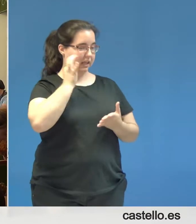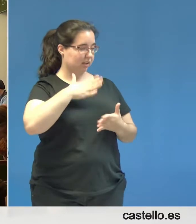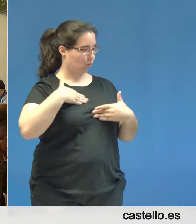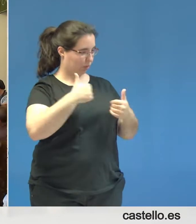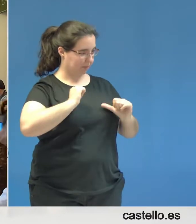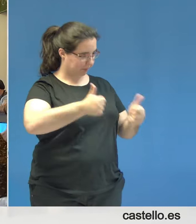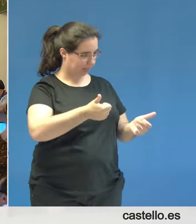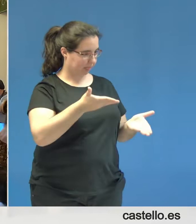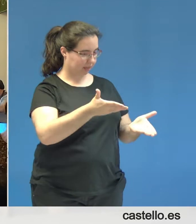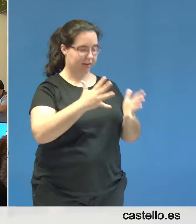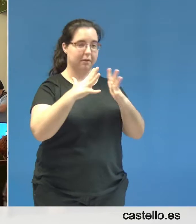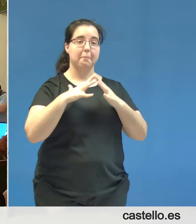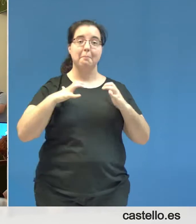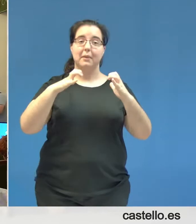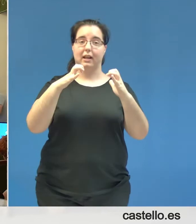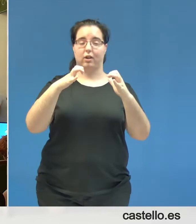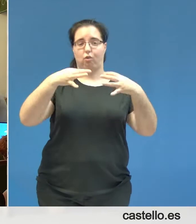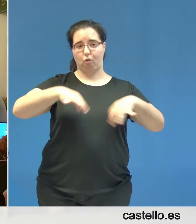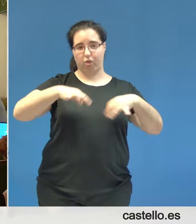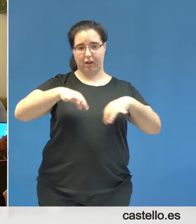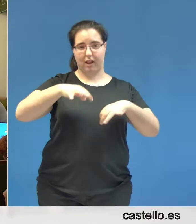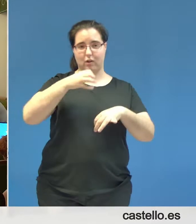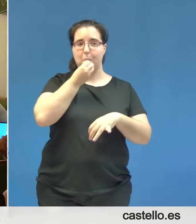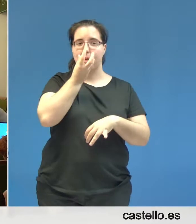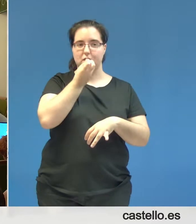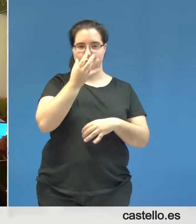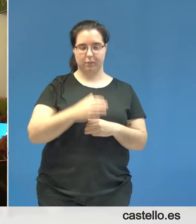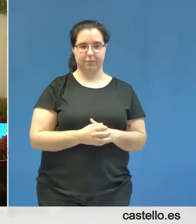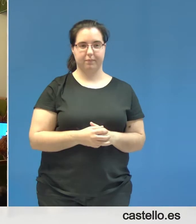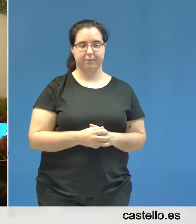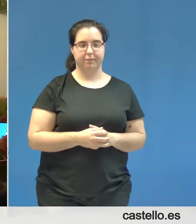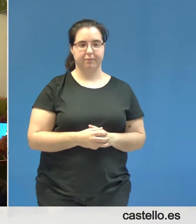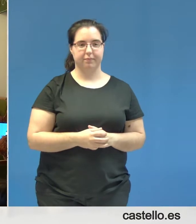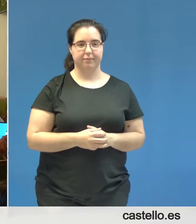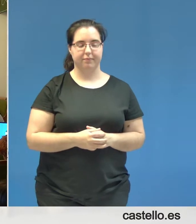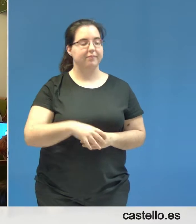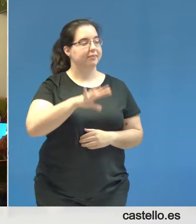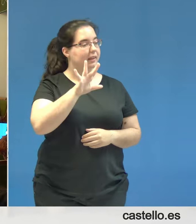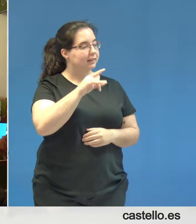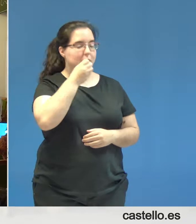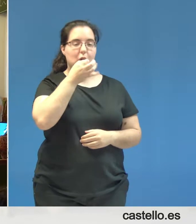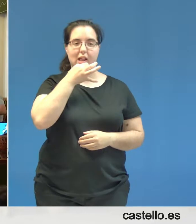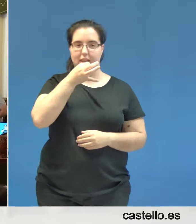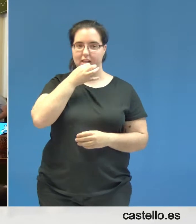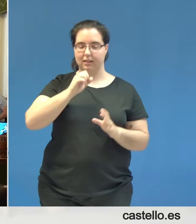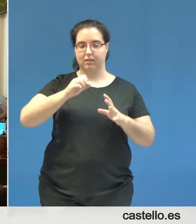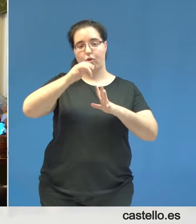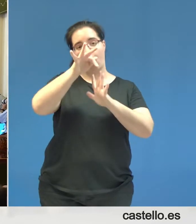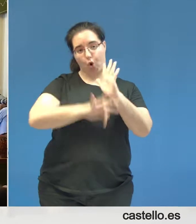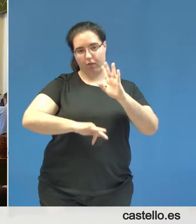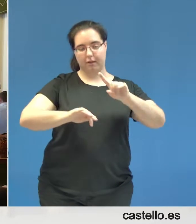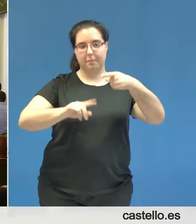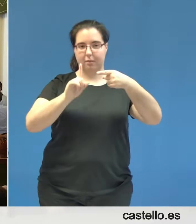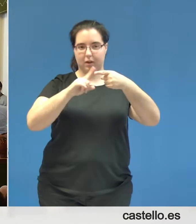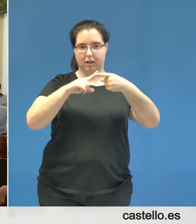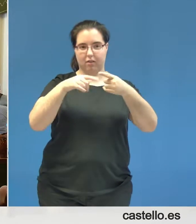empezamos el pleno ordinario del mes de mayo. Sí, buenas tardes. Primer punto del orden del día es